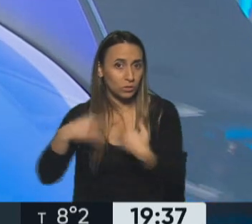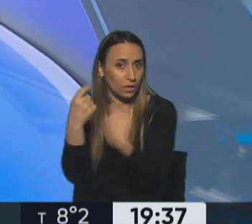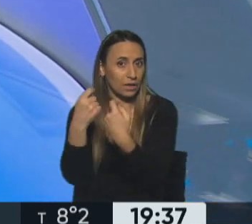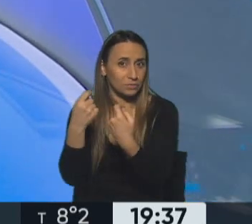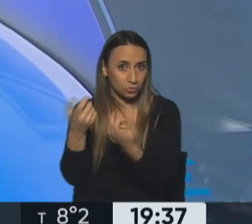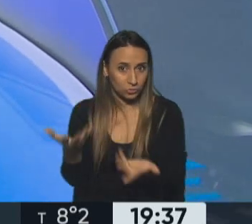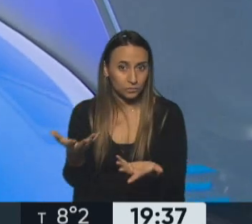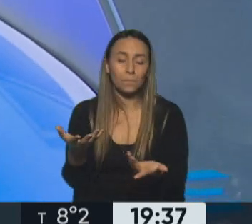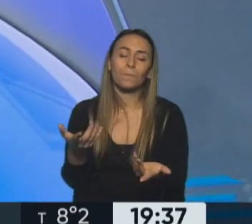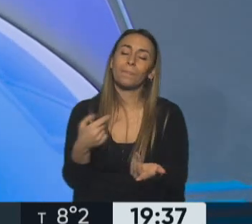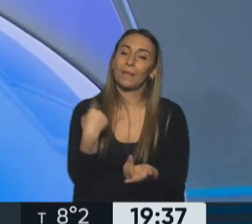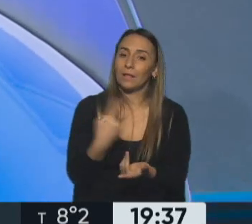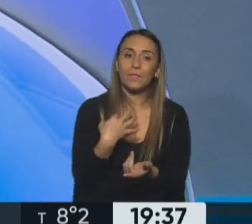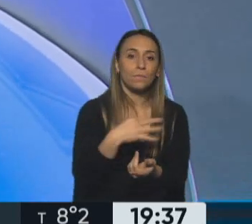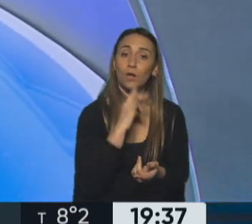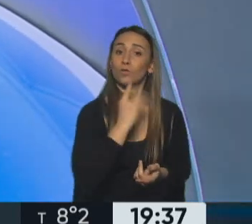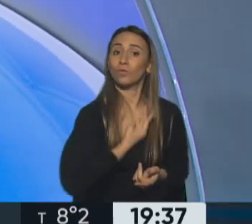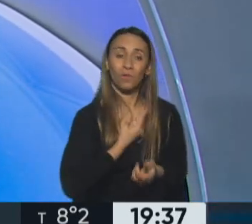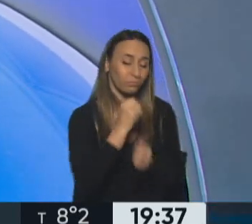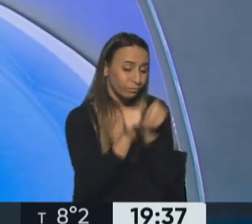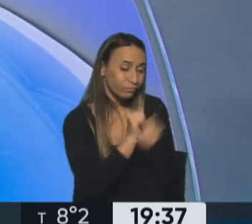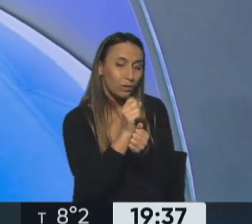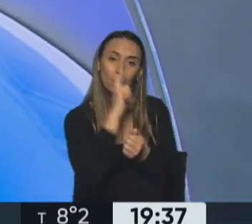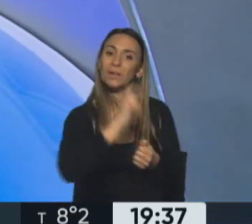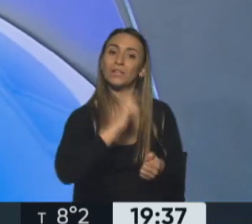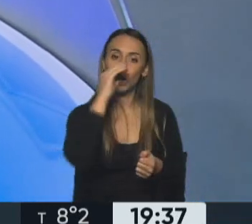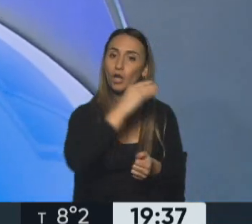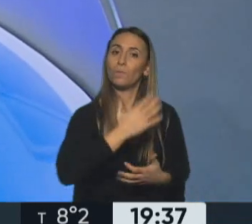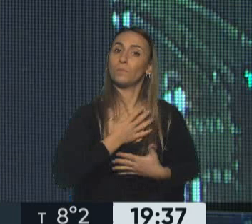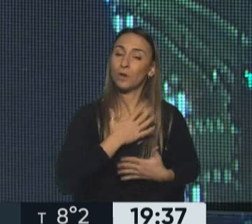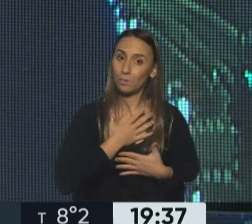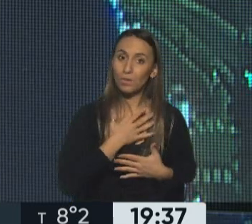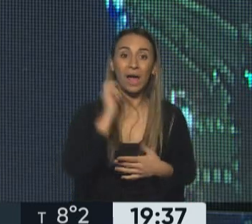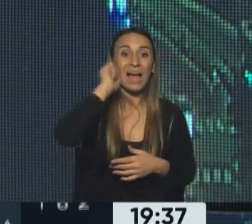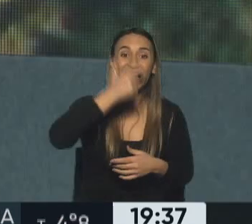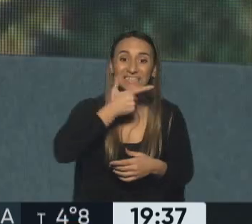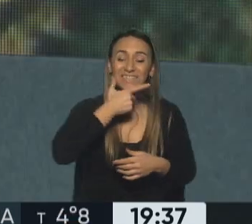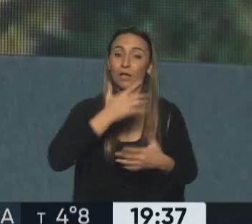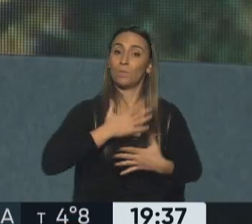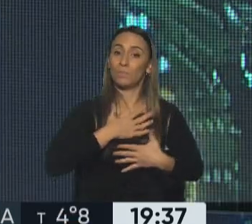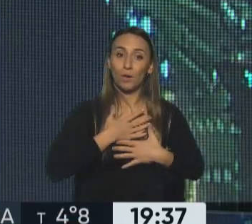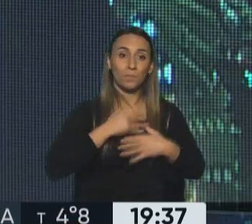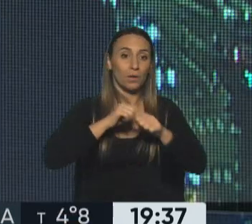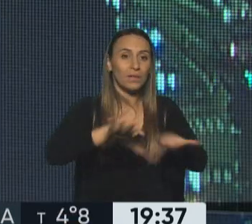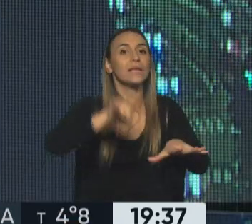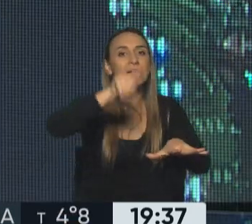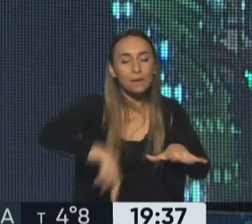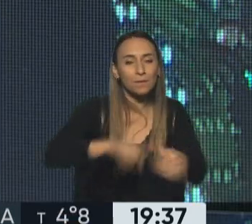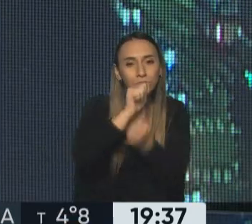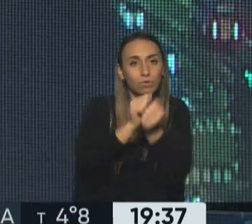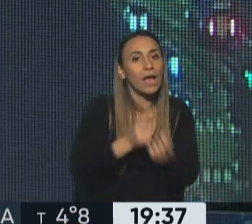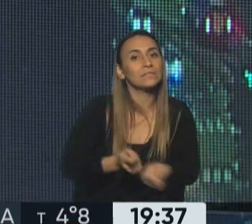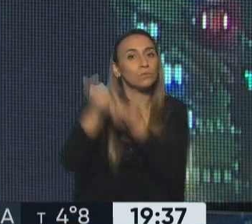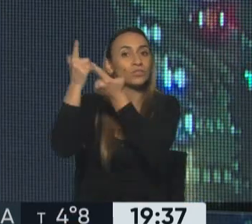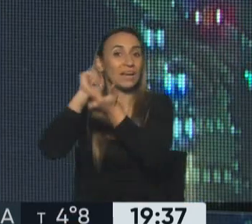recurso que estamos Claro. produciendo y que nos va a permitir no solo el autoabastecimiento, sino también exportar Bien. gas ¿no? Con lo cual, en